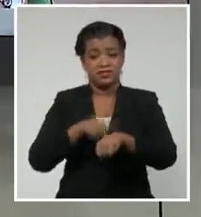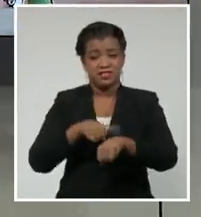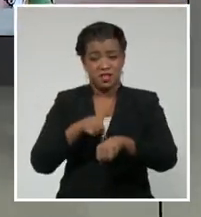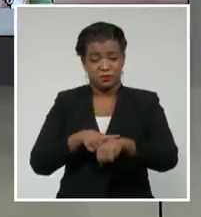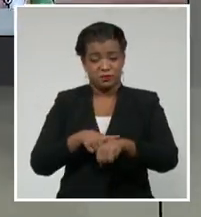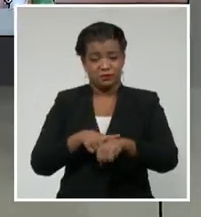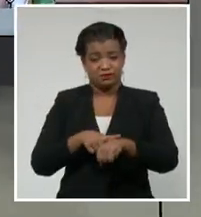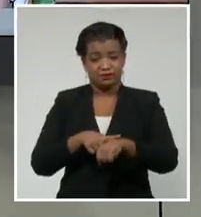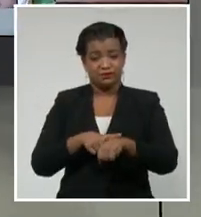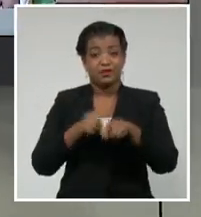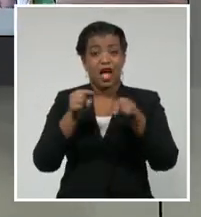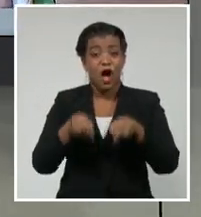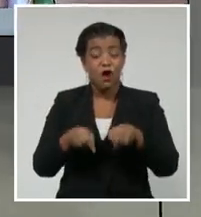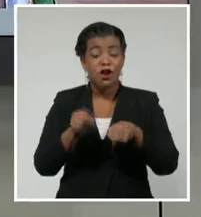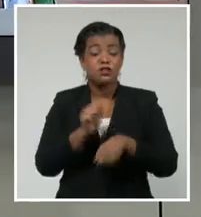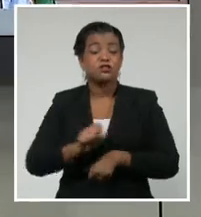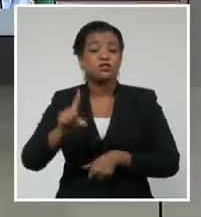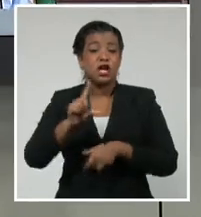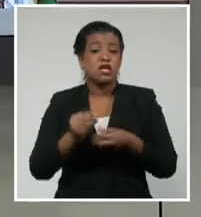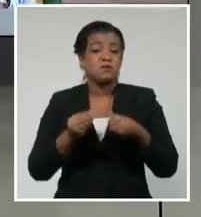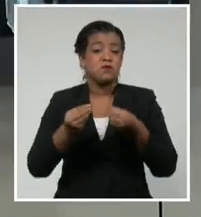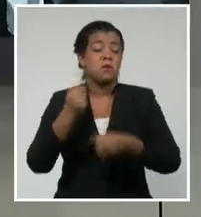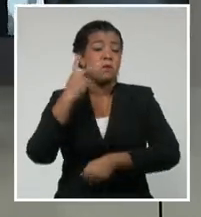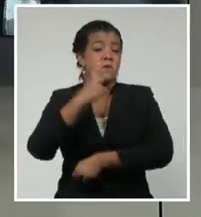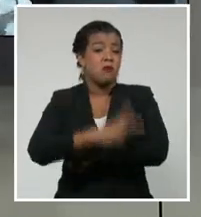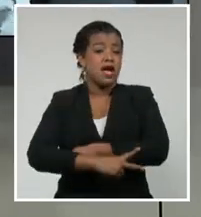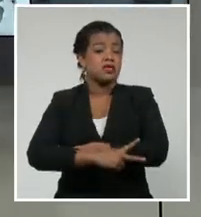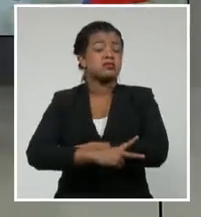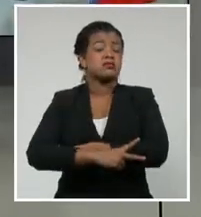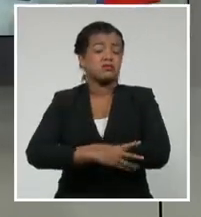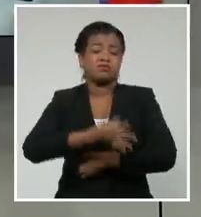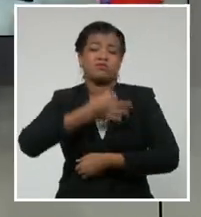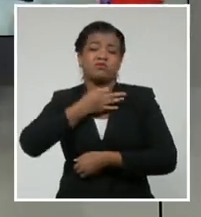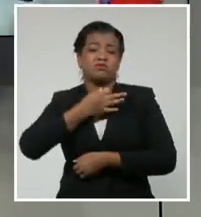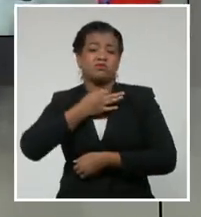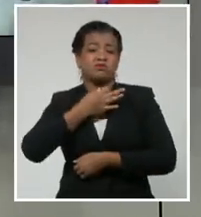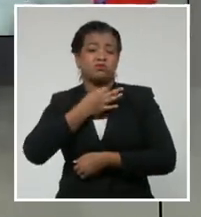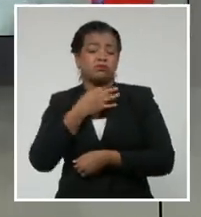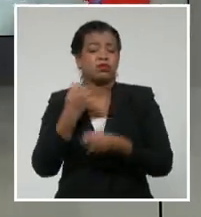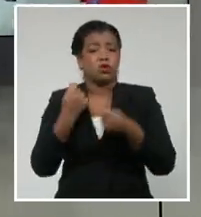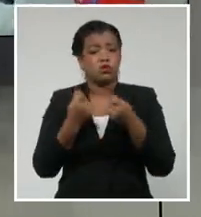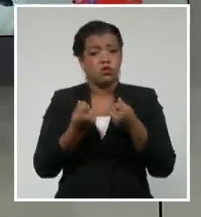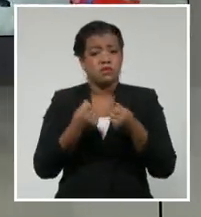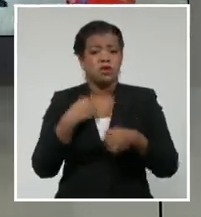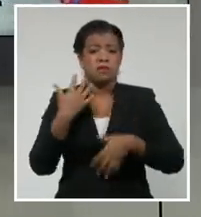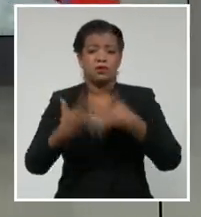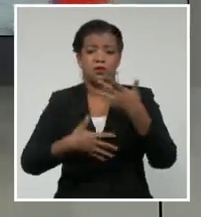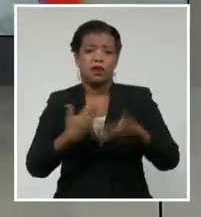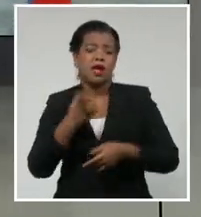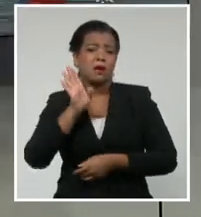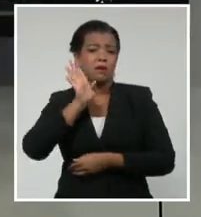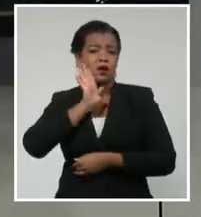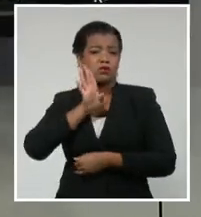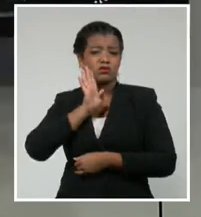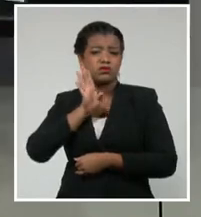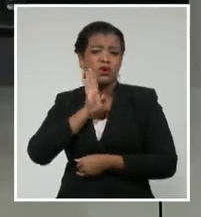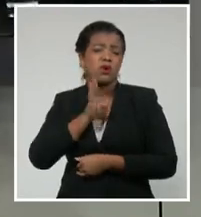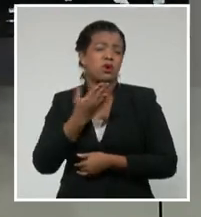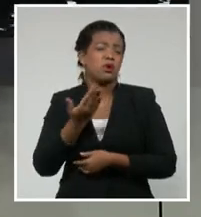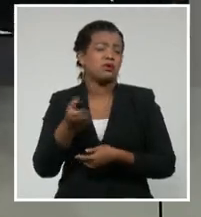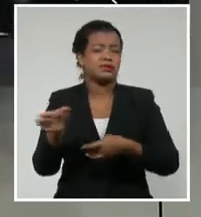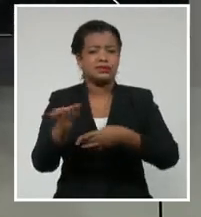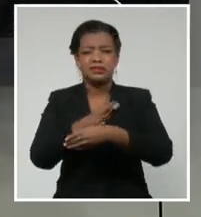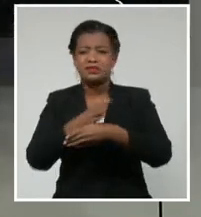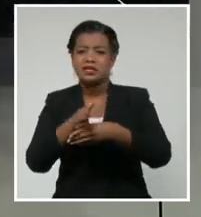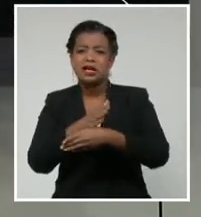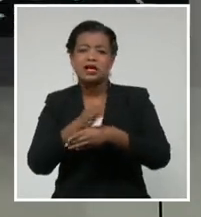entrega un país inmerso en una profunda crisis social y económica debido a los escándalos de corrupción a las privatizaciones y